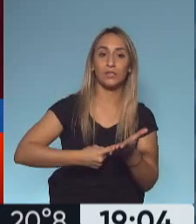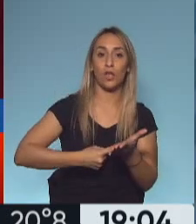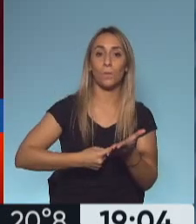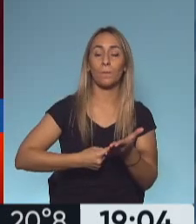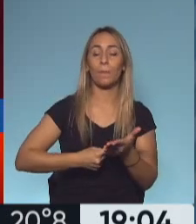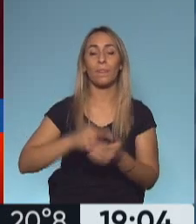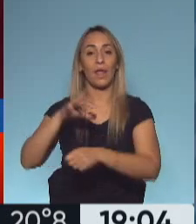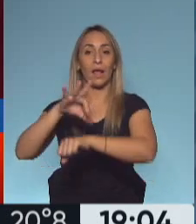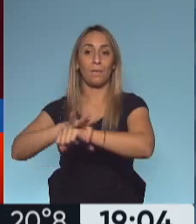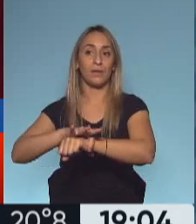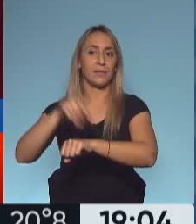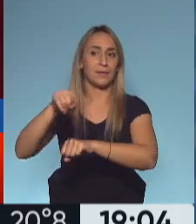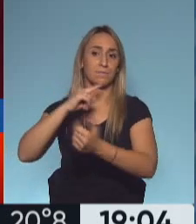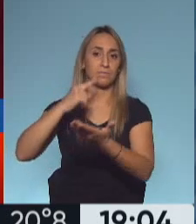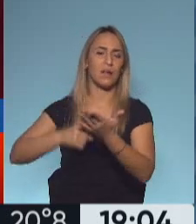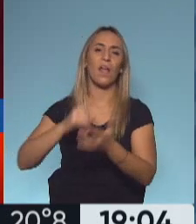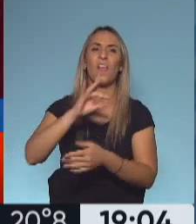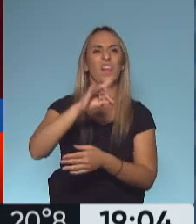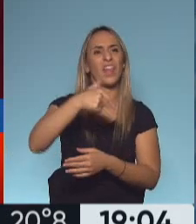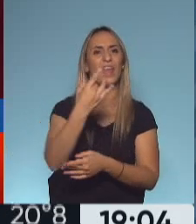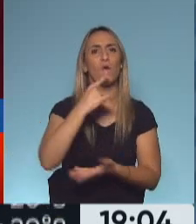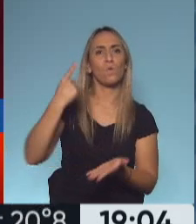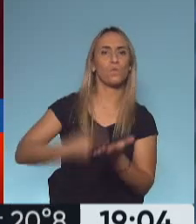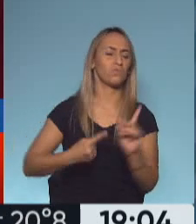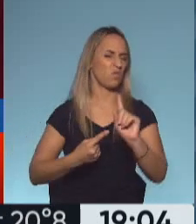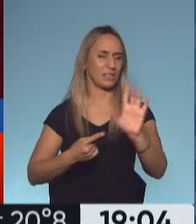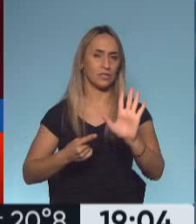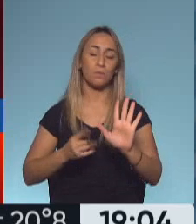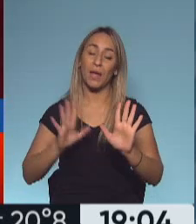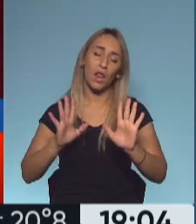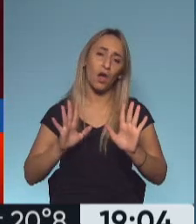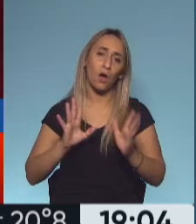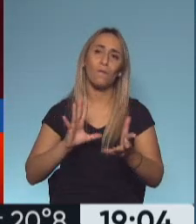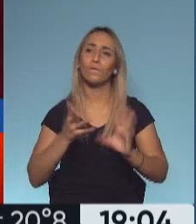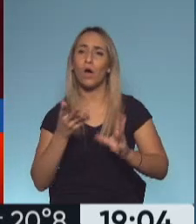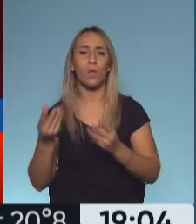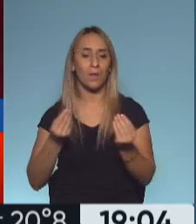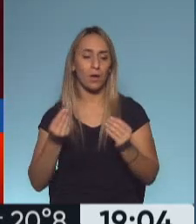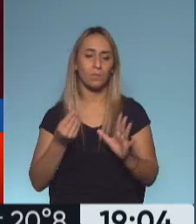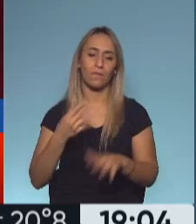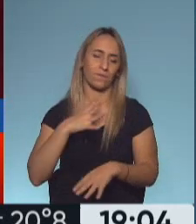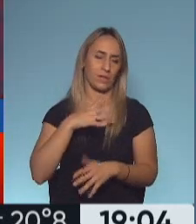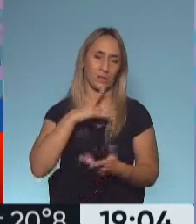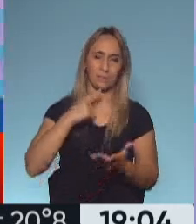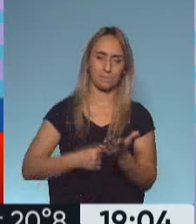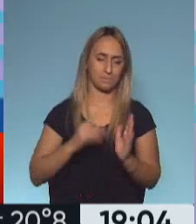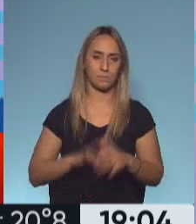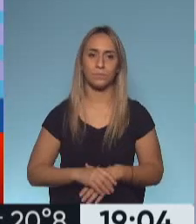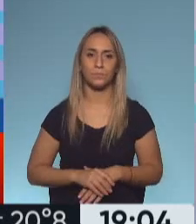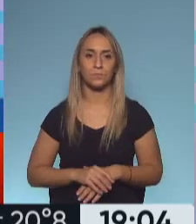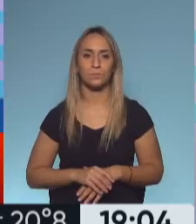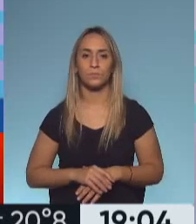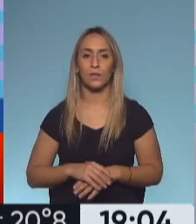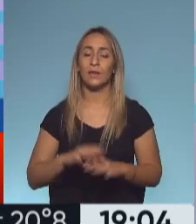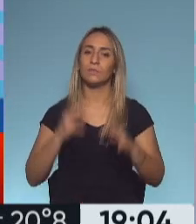gabinete Santiago Cafiero, no un DNU, pero bueno, sí, la modalidad la terminarán de definir en esta reunión. Para el caso es similar, ¿no? Básicamente